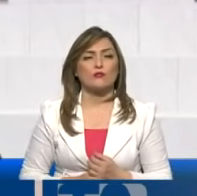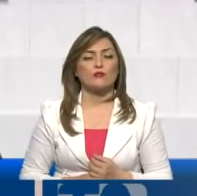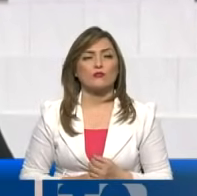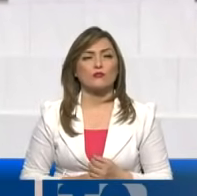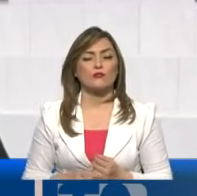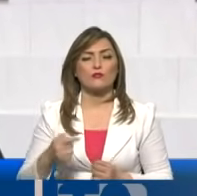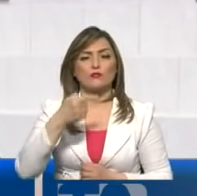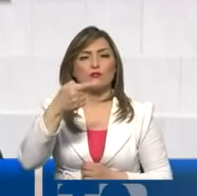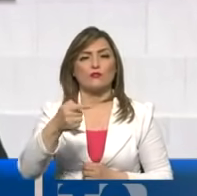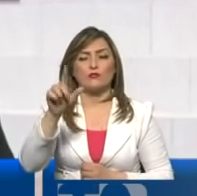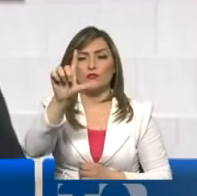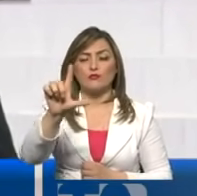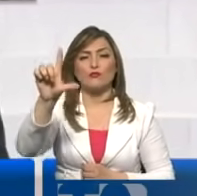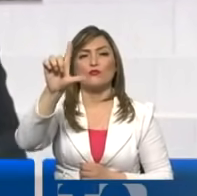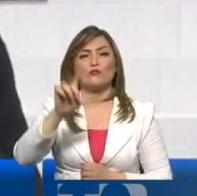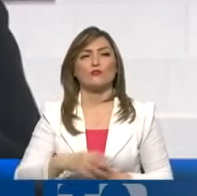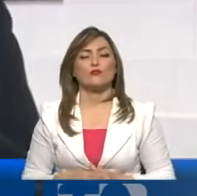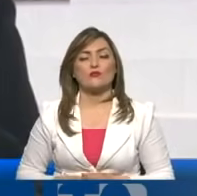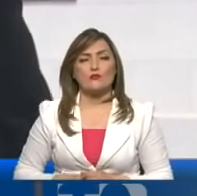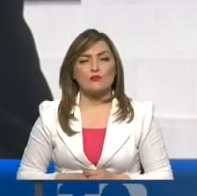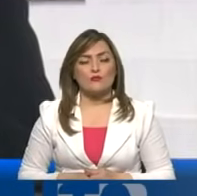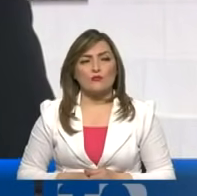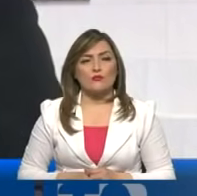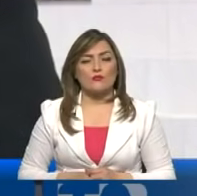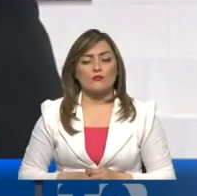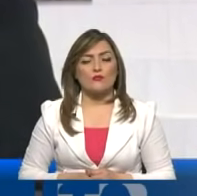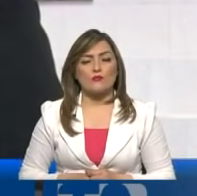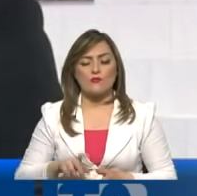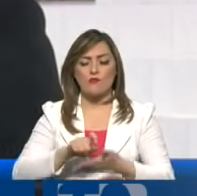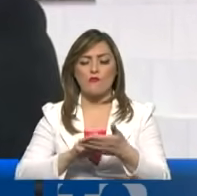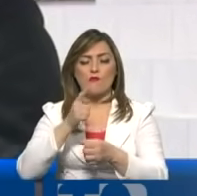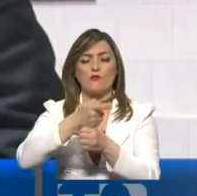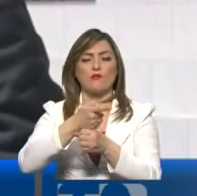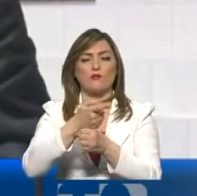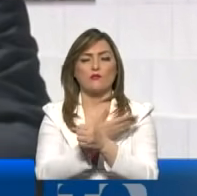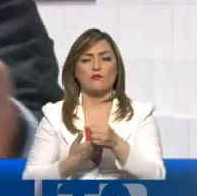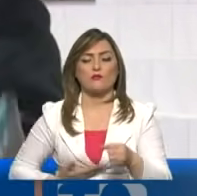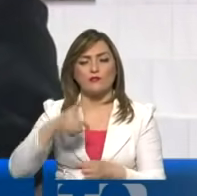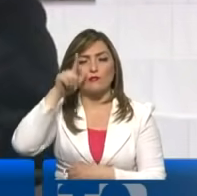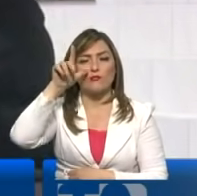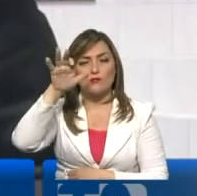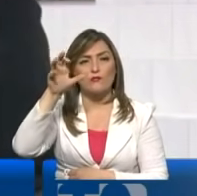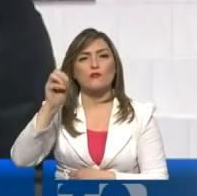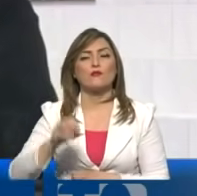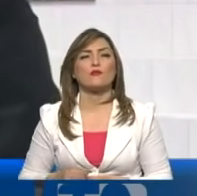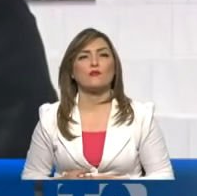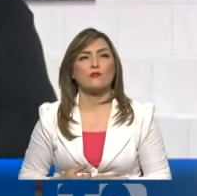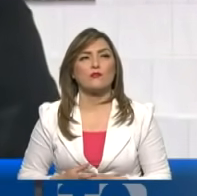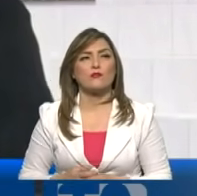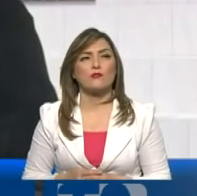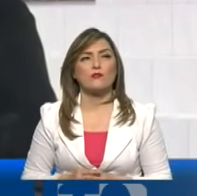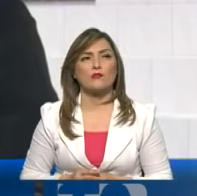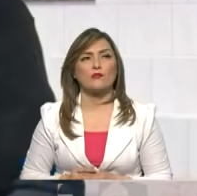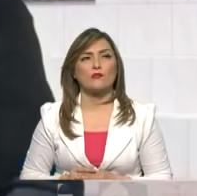el próximo día lunes. Esto es lo que firmó mediante decreto el presidente Guillermo Lasso en el marco de una política